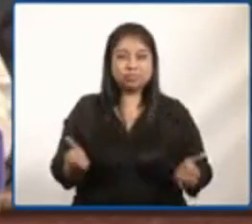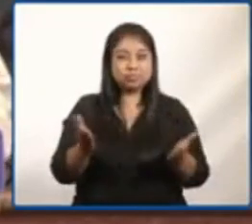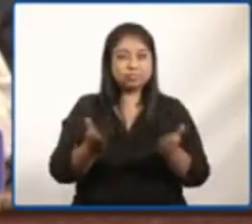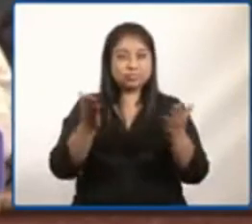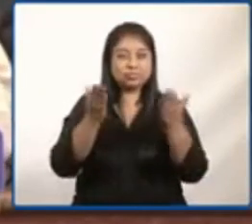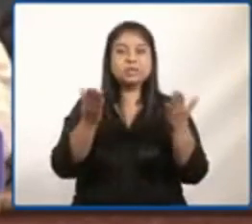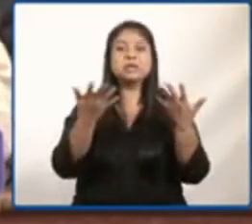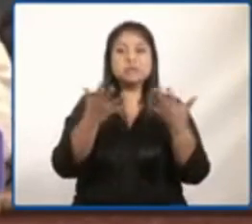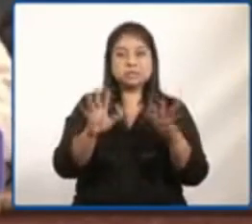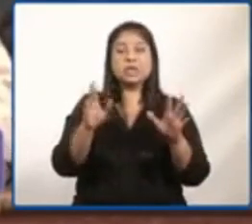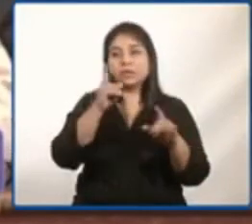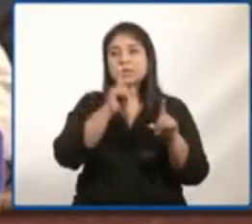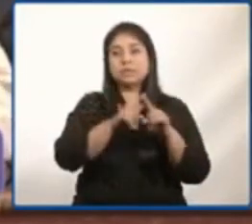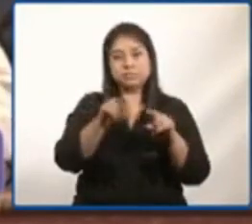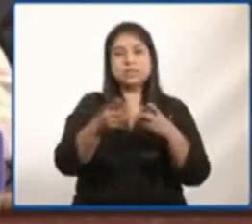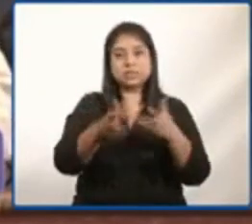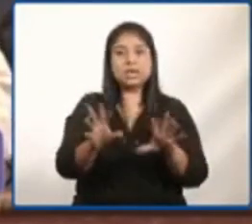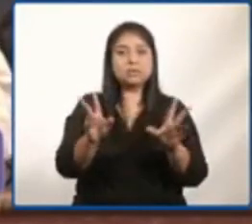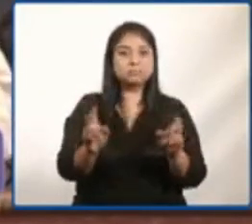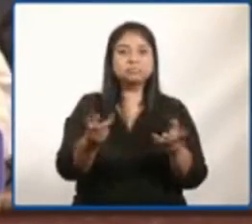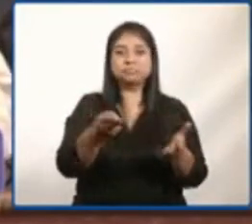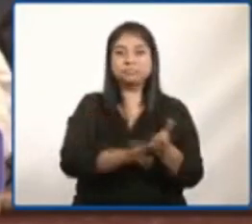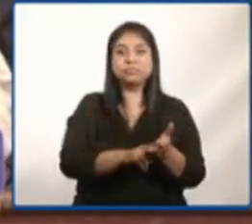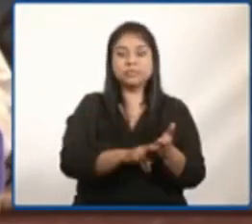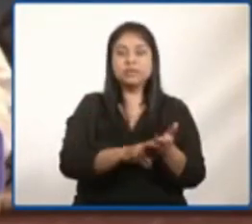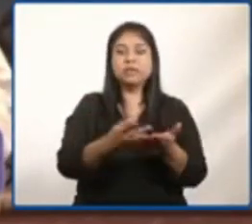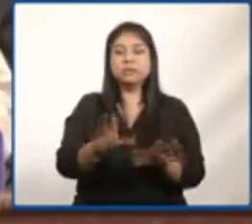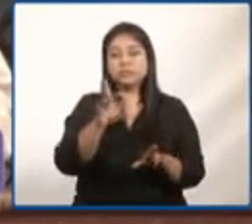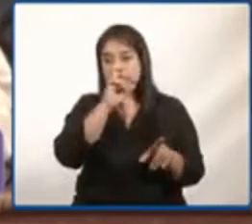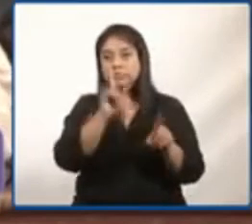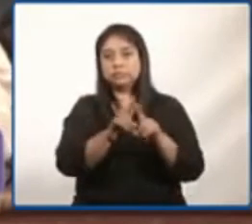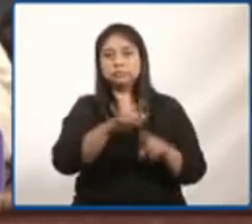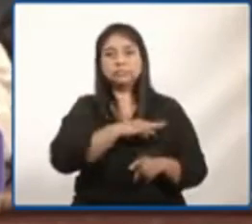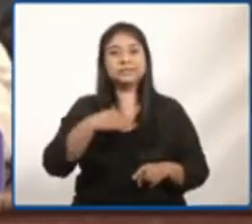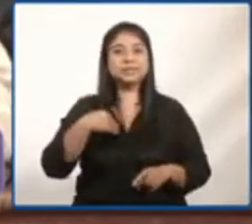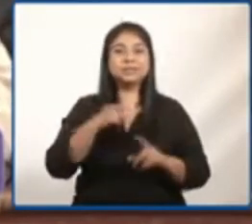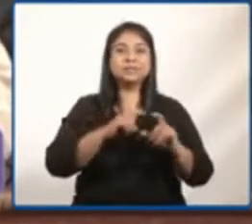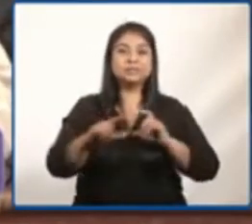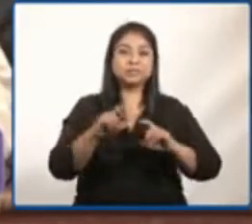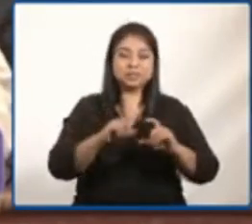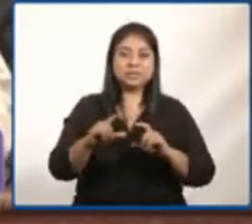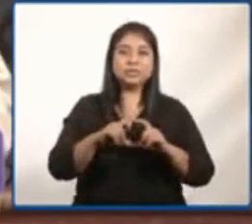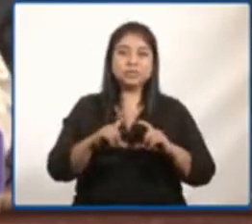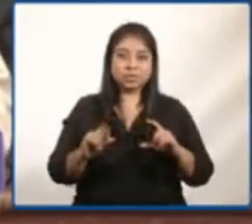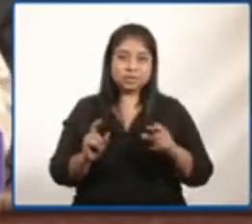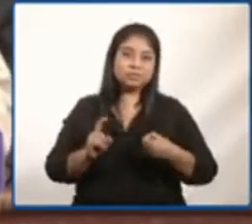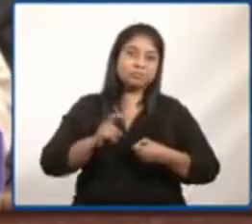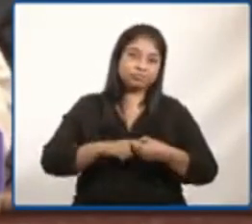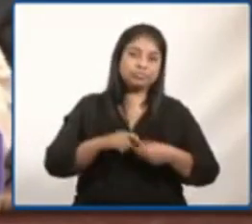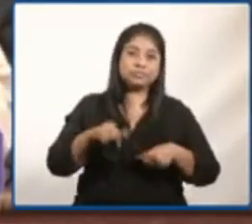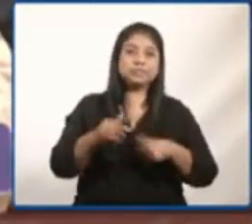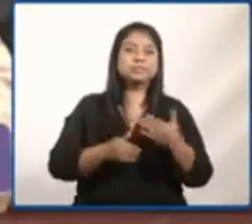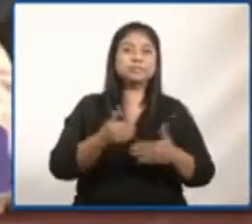sí hay toda una mesa que se ha implementado, que recordemos la dirige el Ministerio de Comunicaciones. Conred forma parte de este proceso,